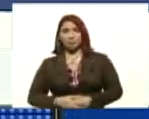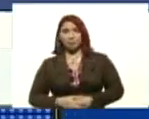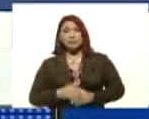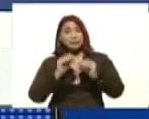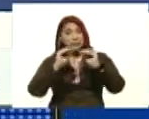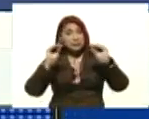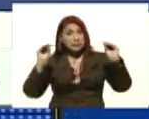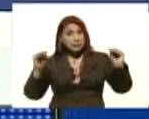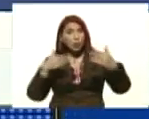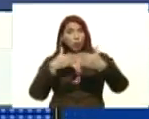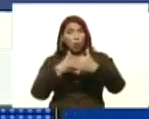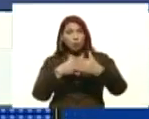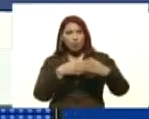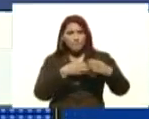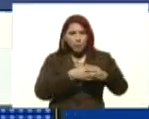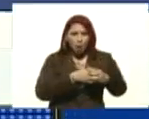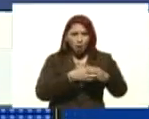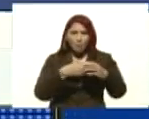sectarismo.